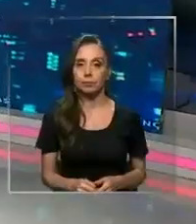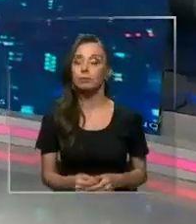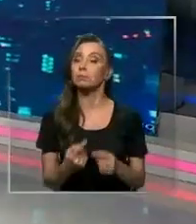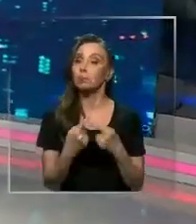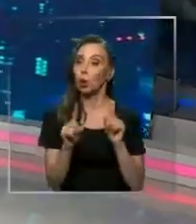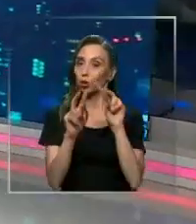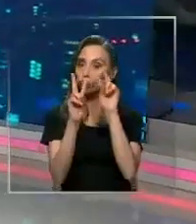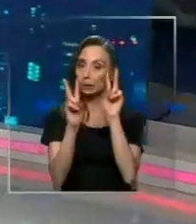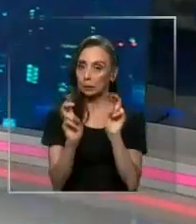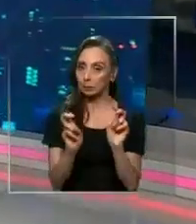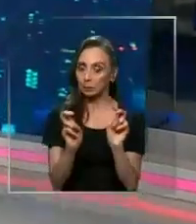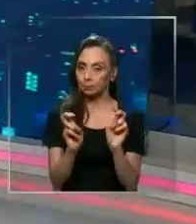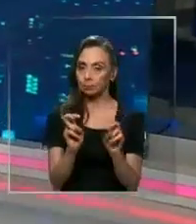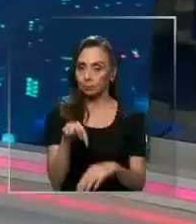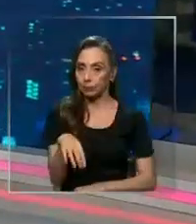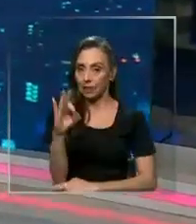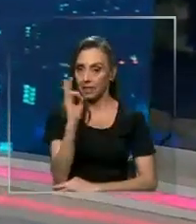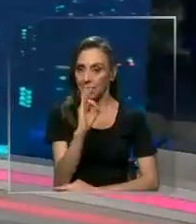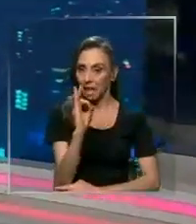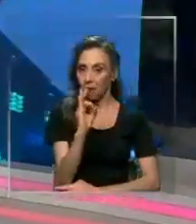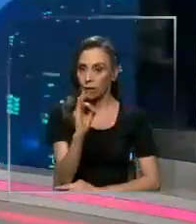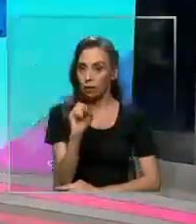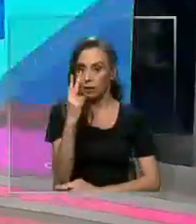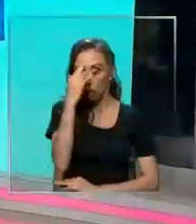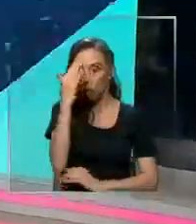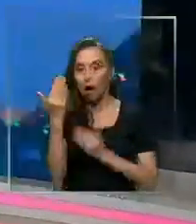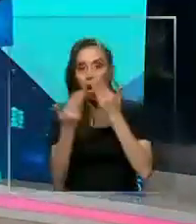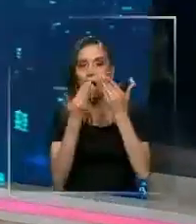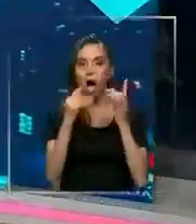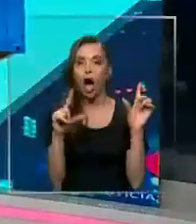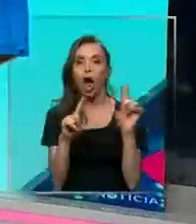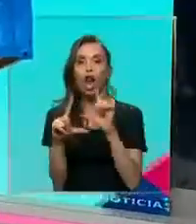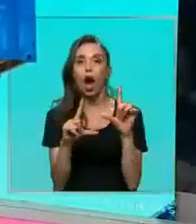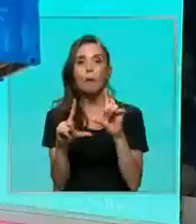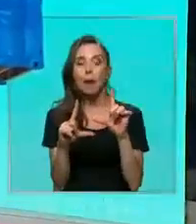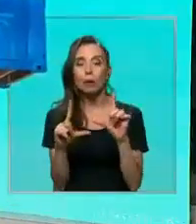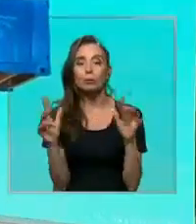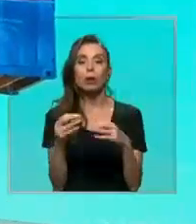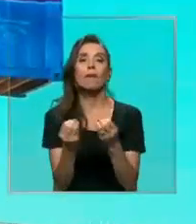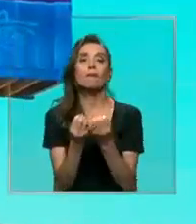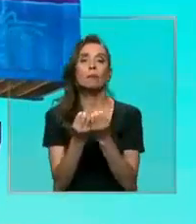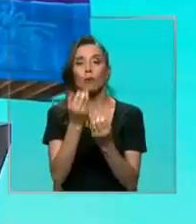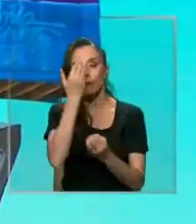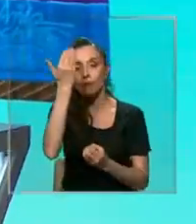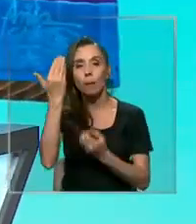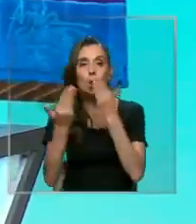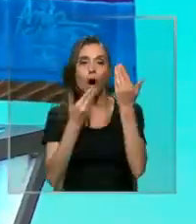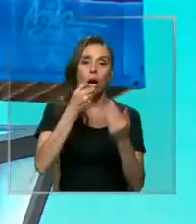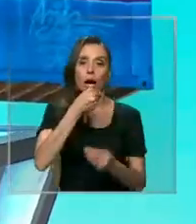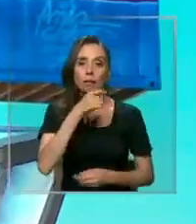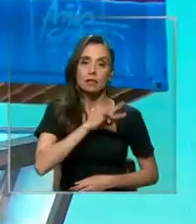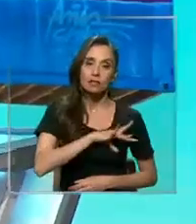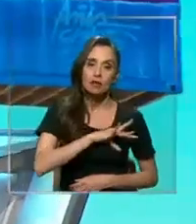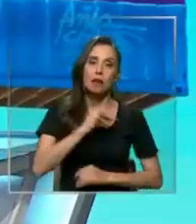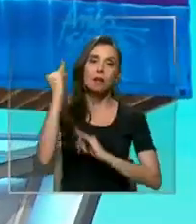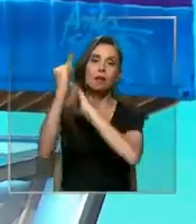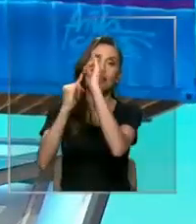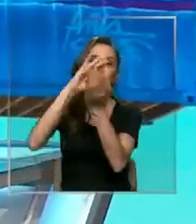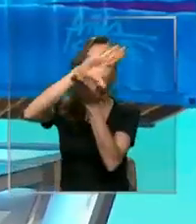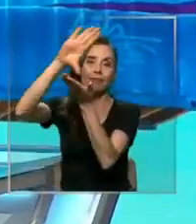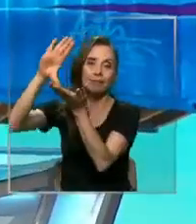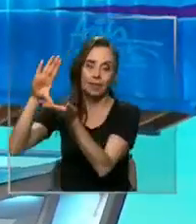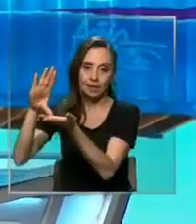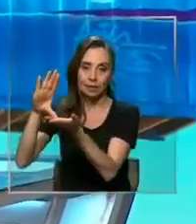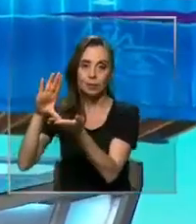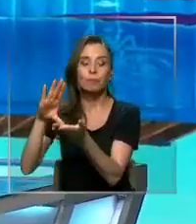Cambiamos de tema porque este sábado es el segundo día del Festival Lollapalooza, que reúne a los grandes exponentes de la música nacional e internacional. Y